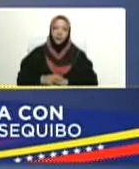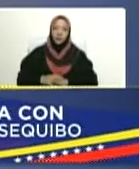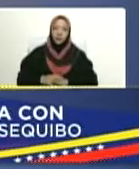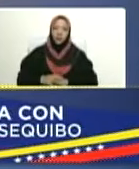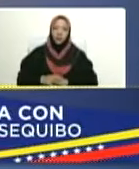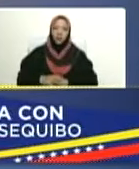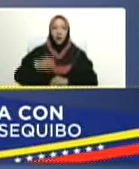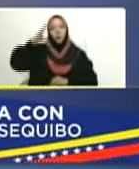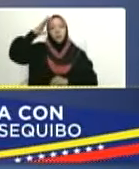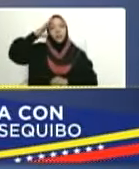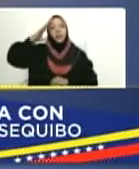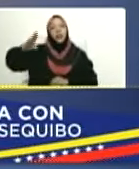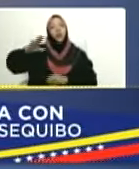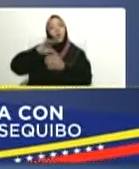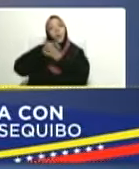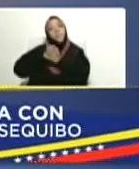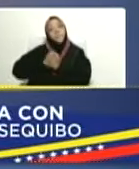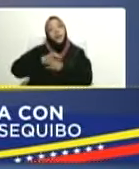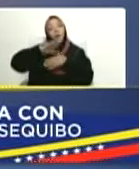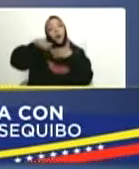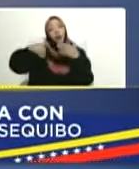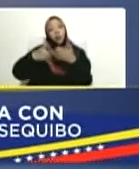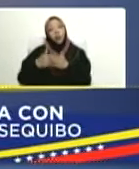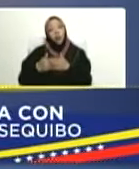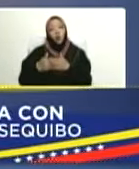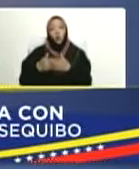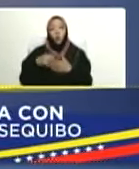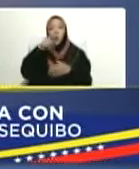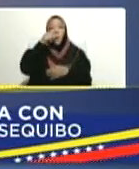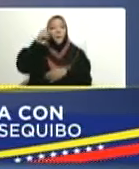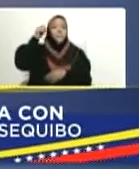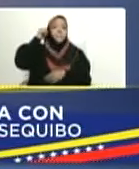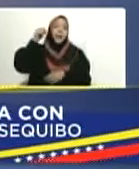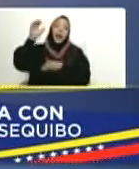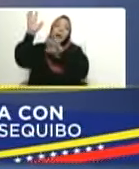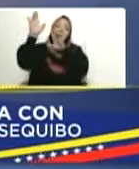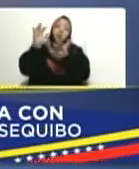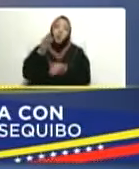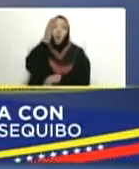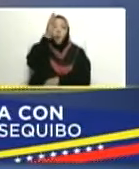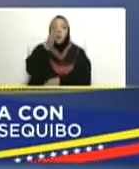Mis saludos pues a todas y a todos, que Dios los bendiga.